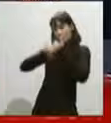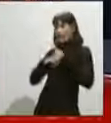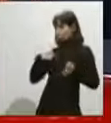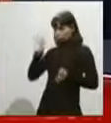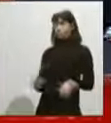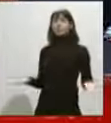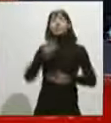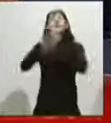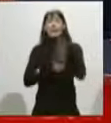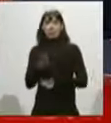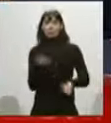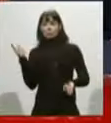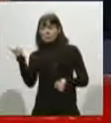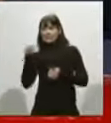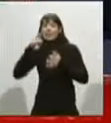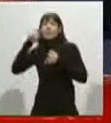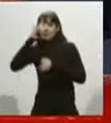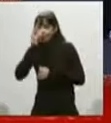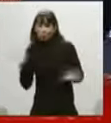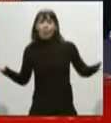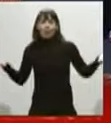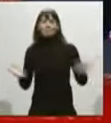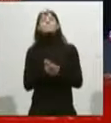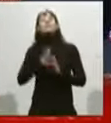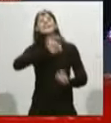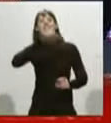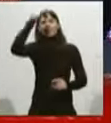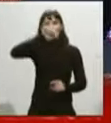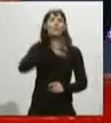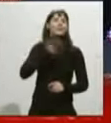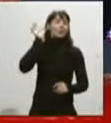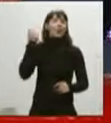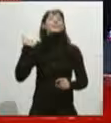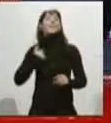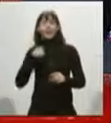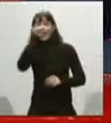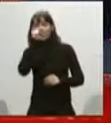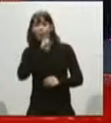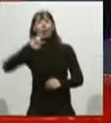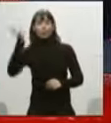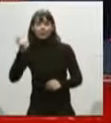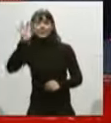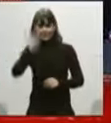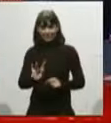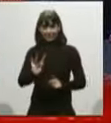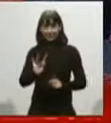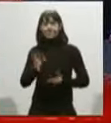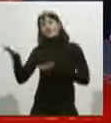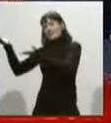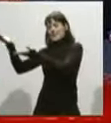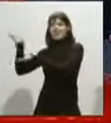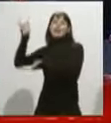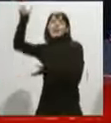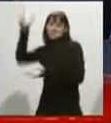¿Qué hacemos? Claro. Señoras y señores, les apetece otra canción, ¿verdad? Es ella, sin duda alguna, una de